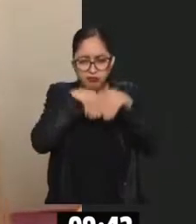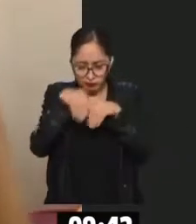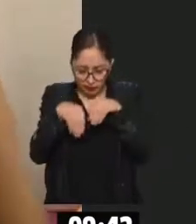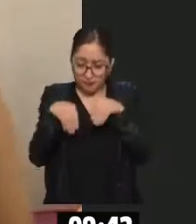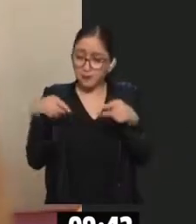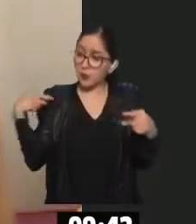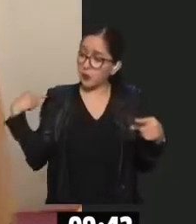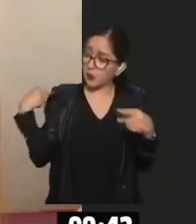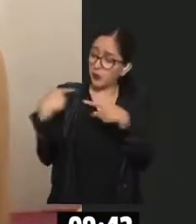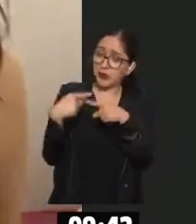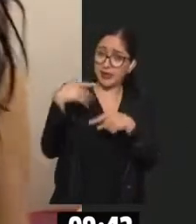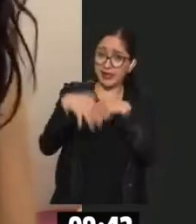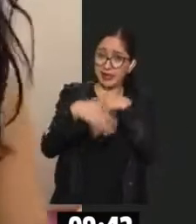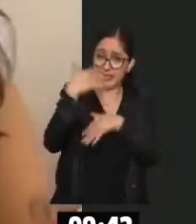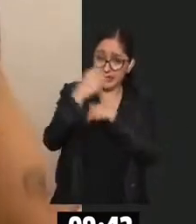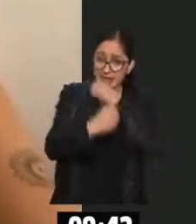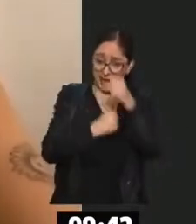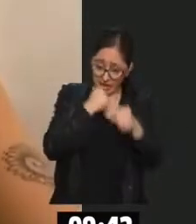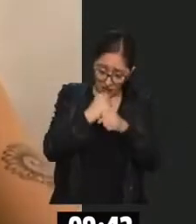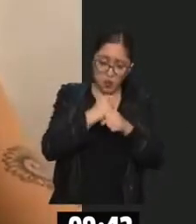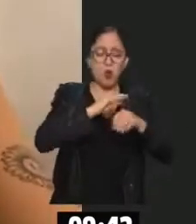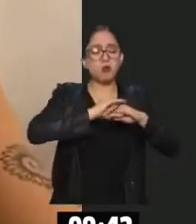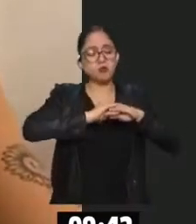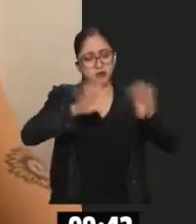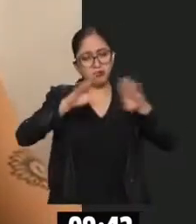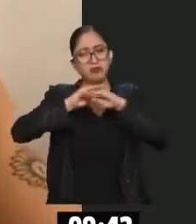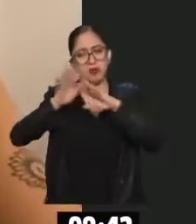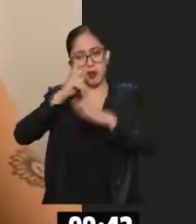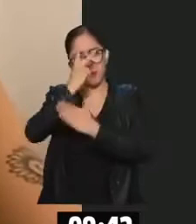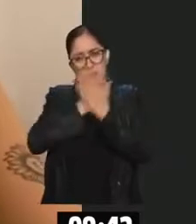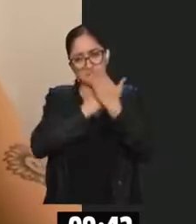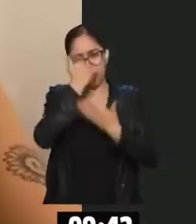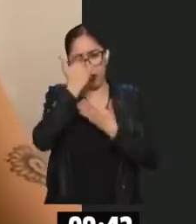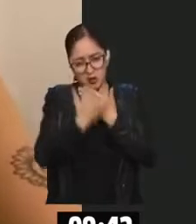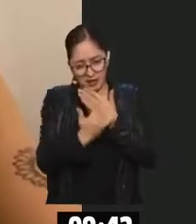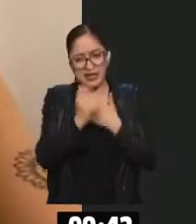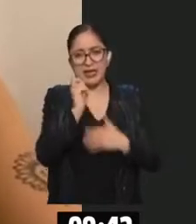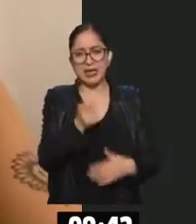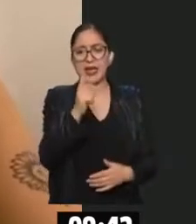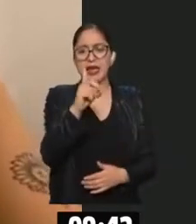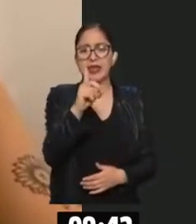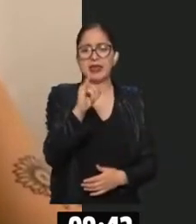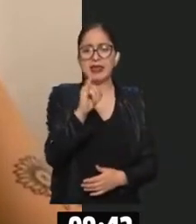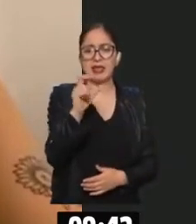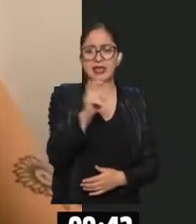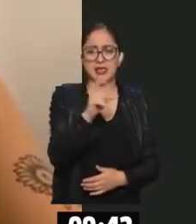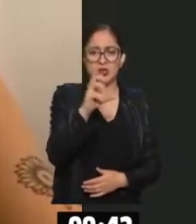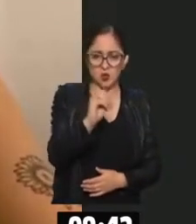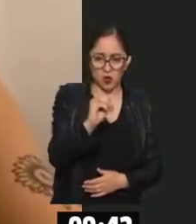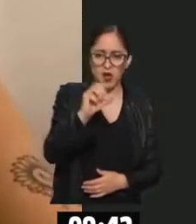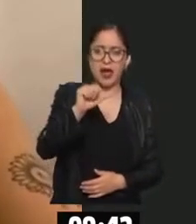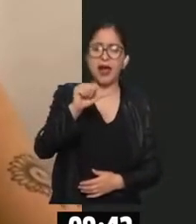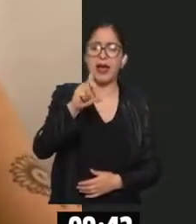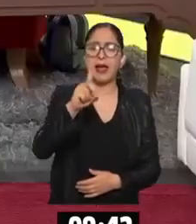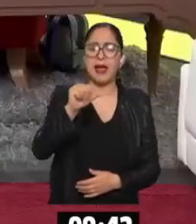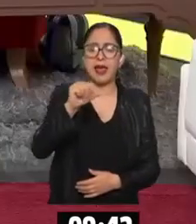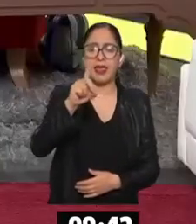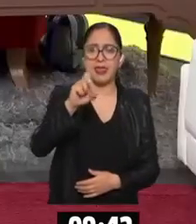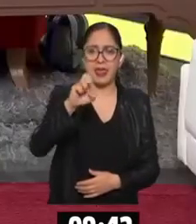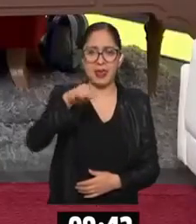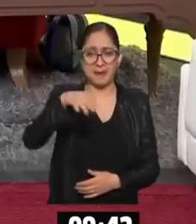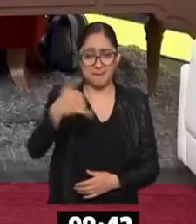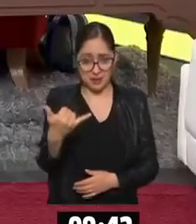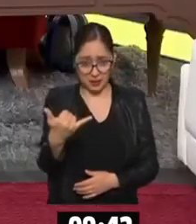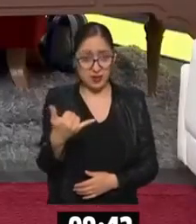años lanzaron diferentes proyectos. Uno de ellos es la Dixo Academy. ¿Qué tal? Apunten